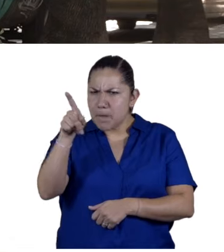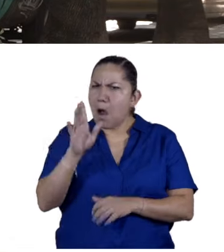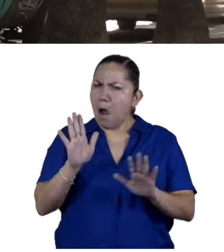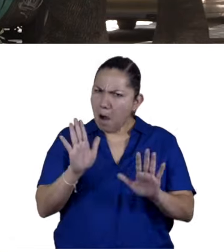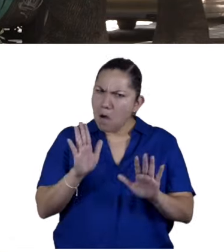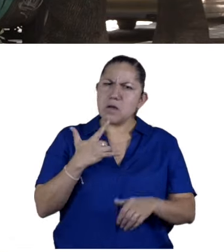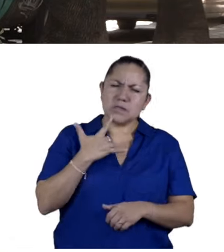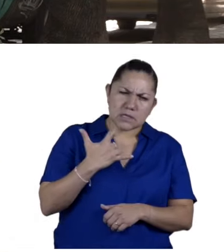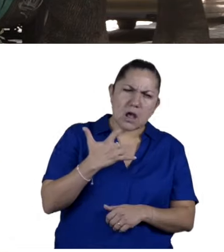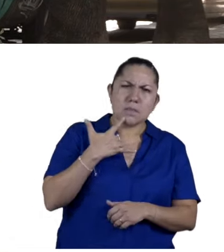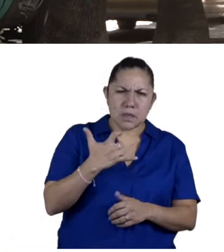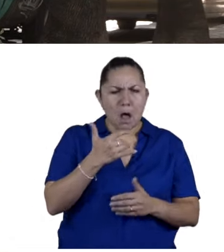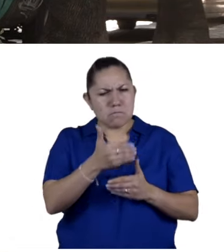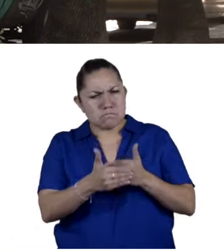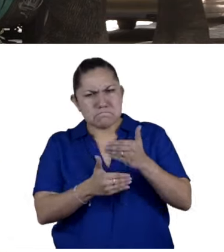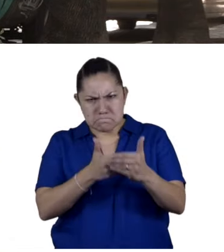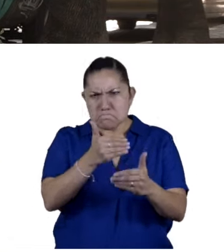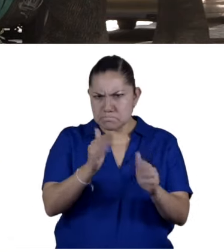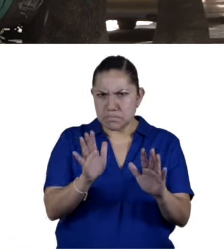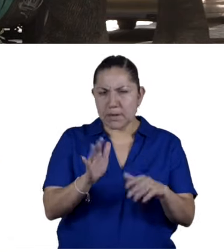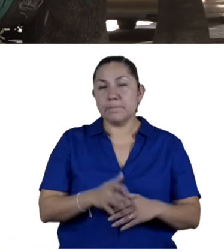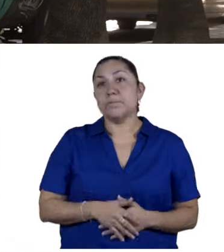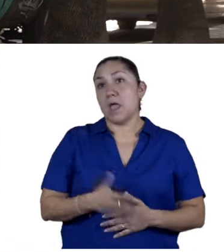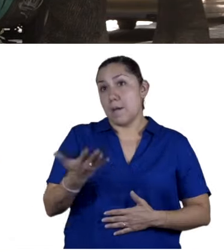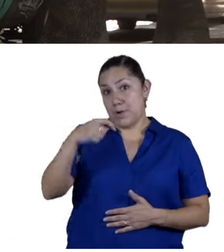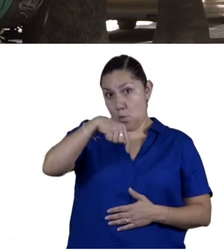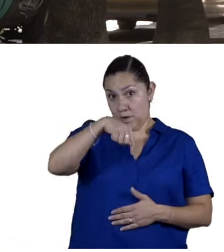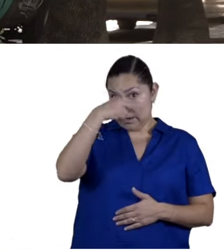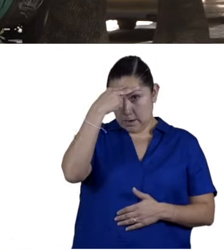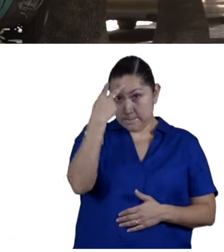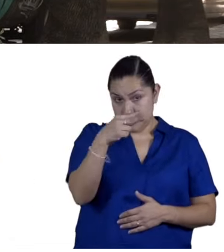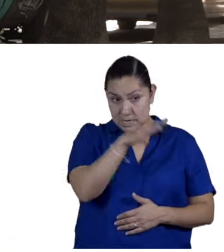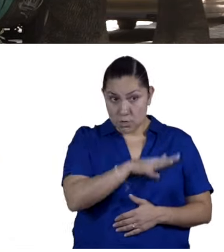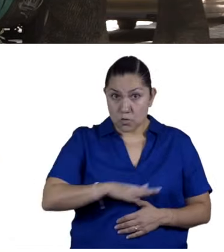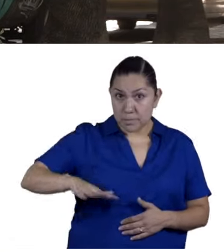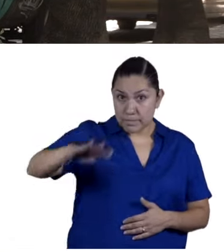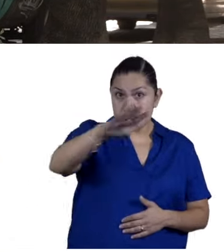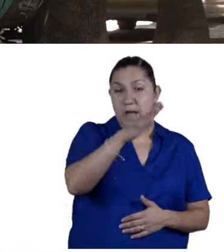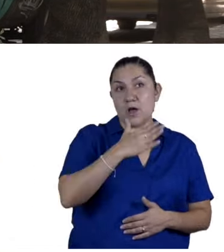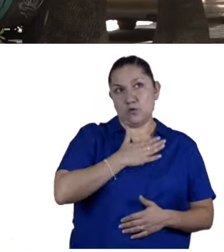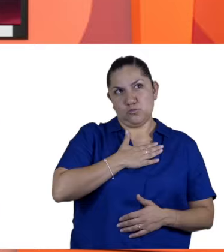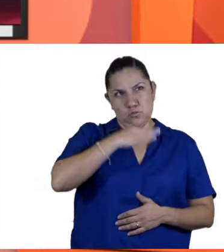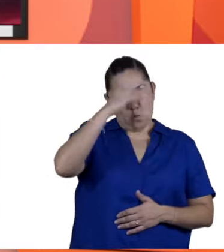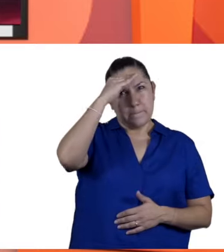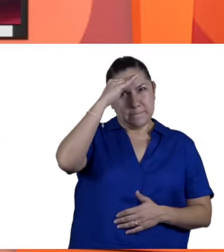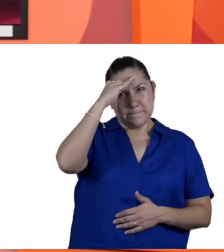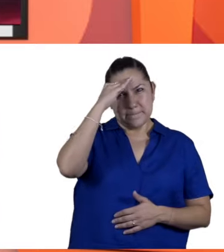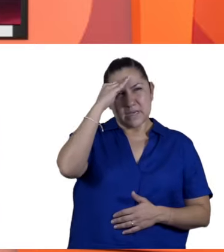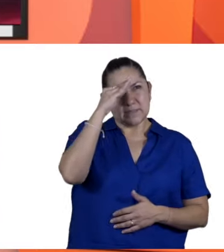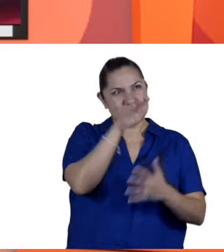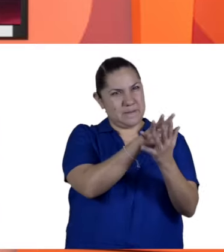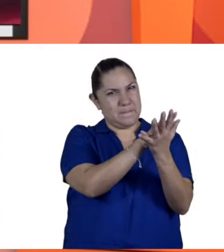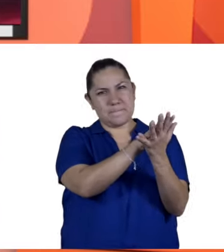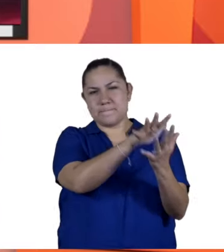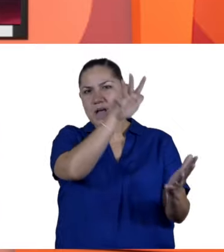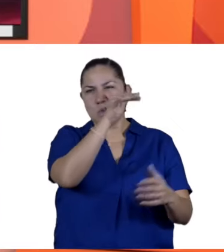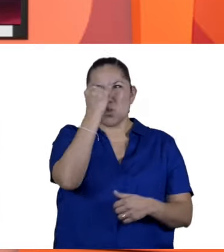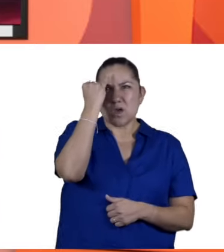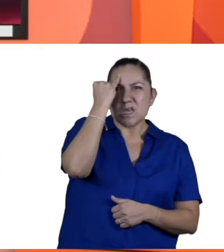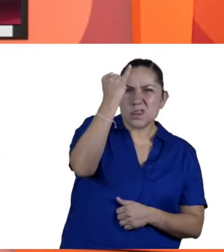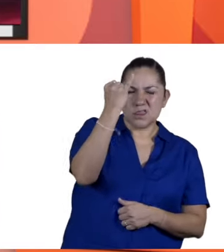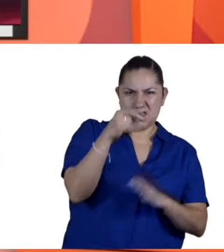trabajando. Pero en México me parece que tenemos como un estigma como